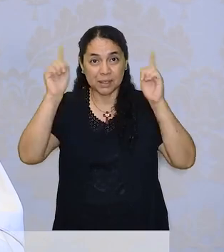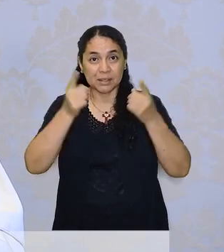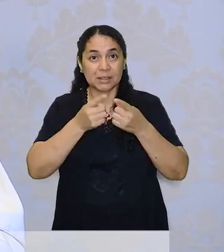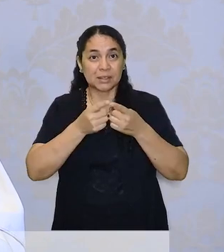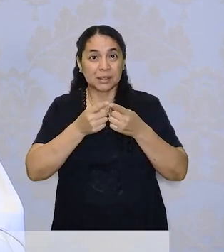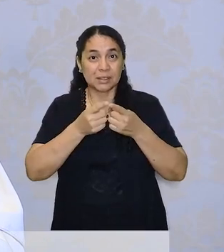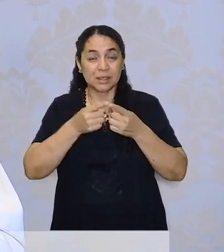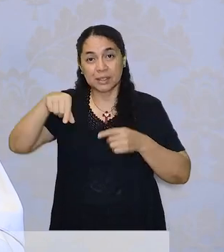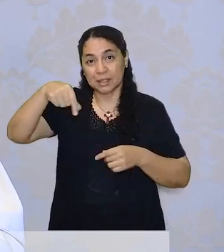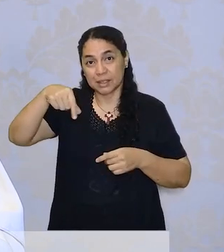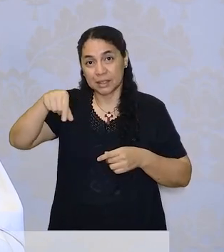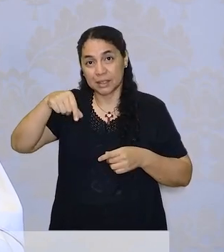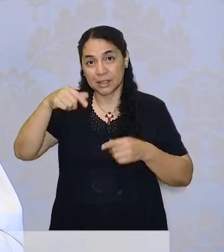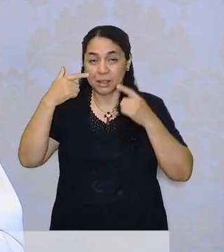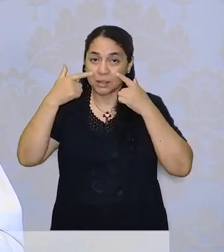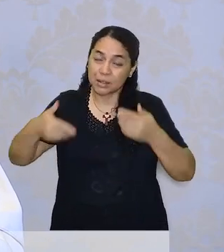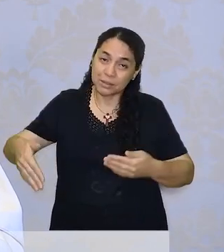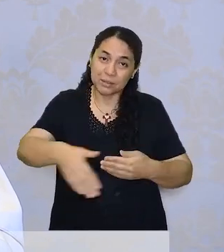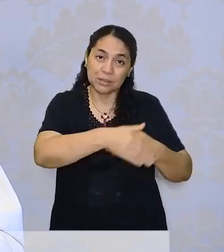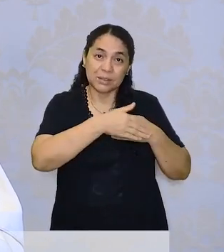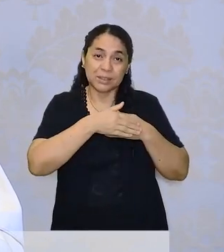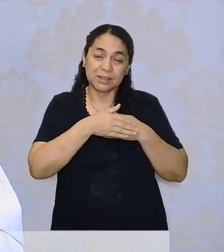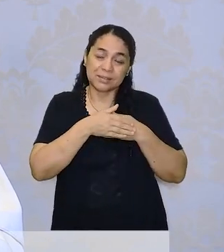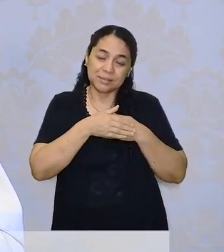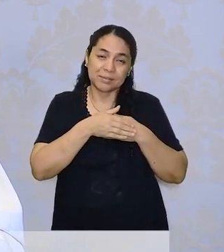Que Jesús los bendiga, la Virgen Santa